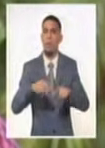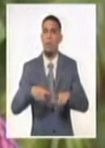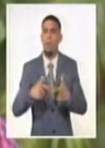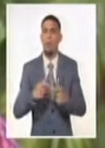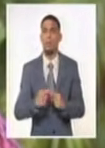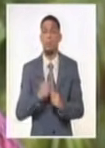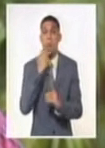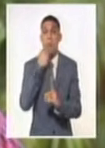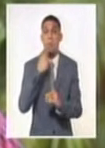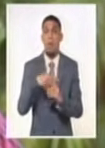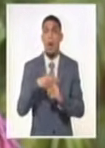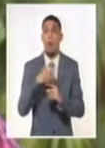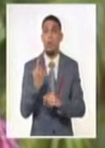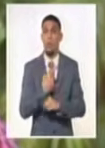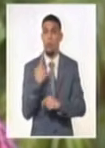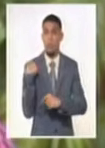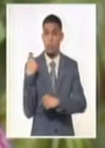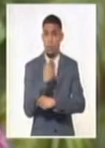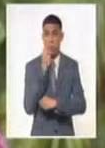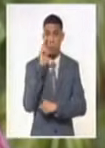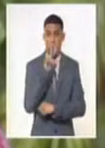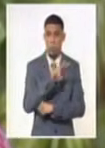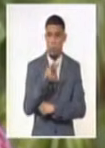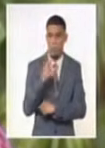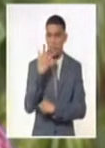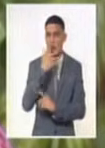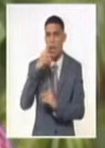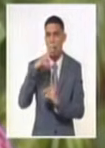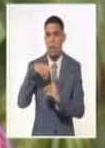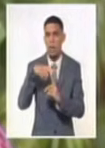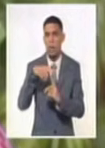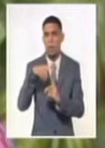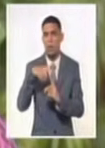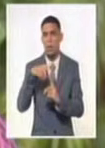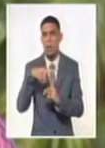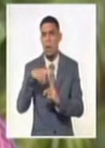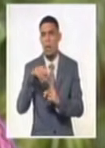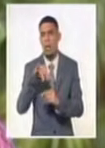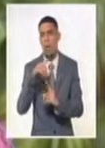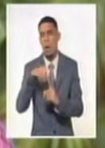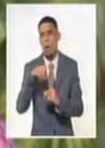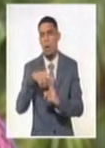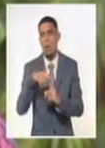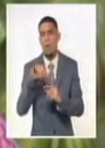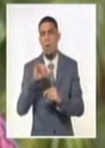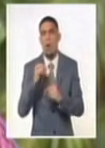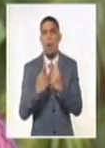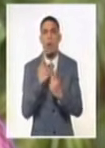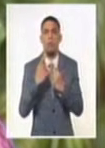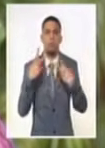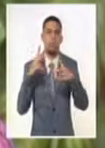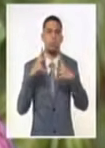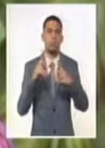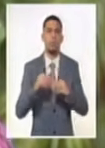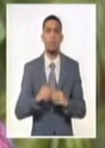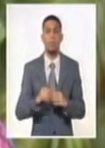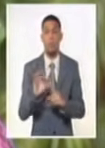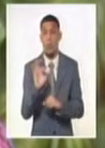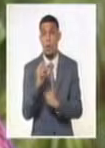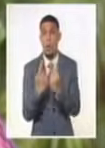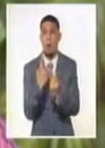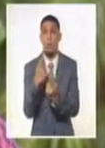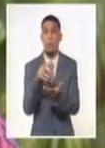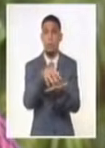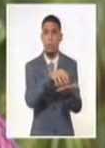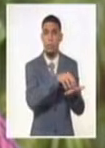talentos profesionales que tenemos en cada territorio, la vanguardia artística que existe en cada territorio, sino también aquellos espacios de instituciones culturales, casas